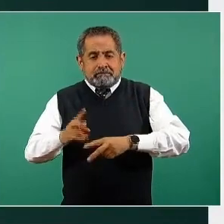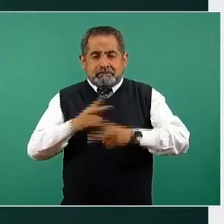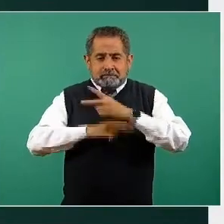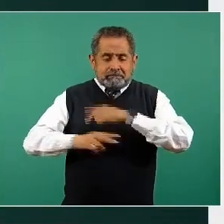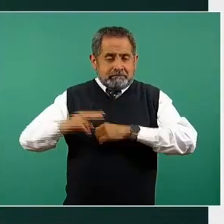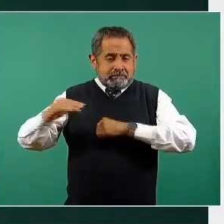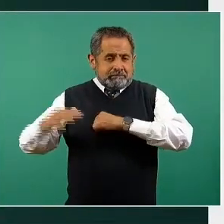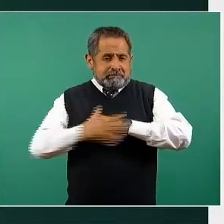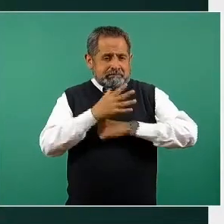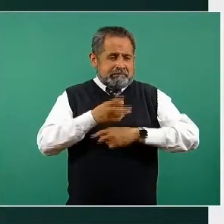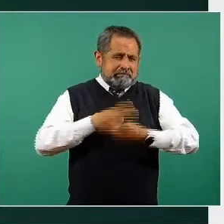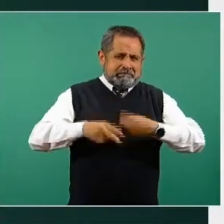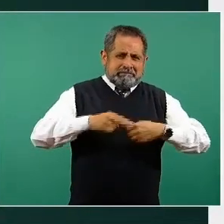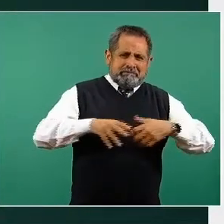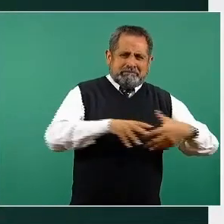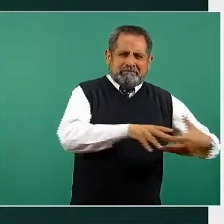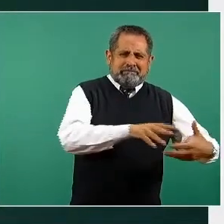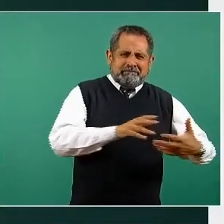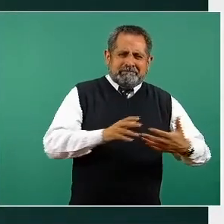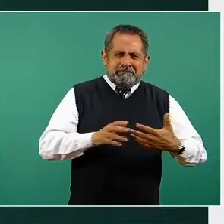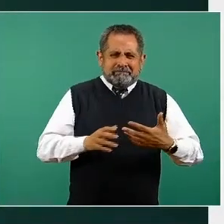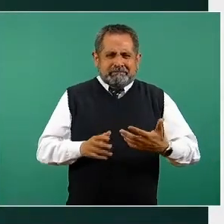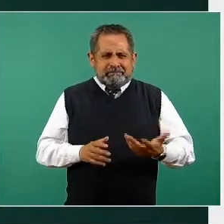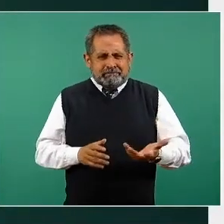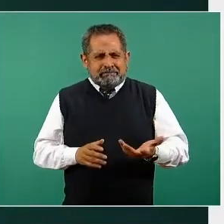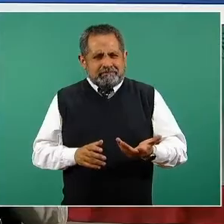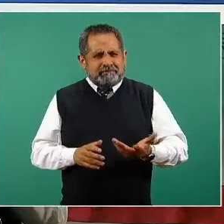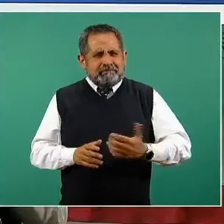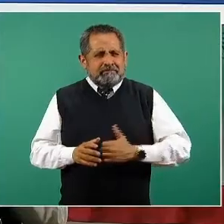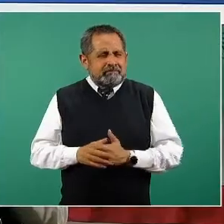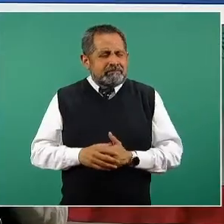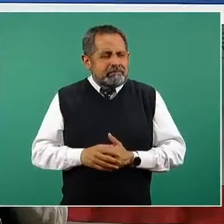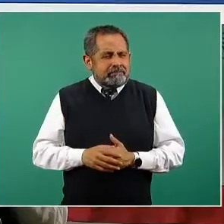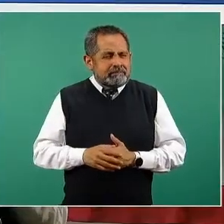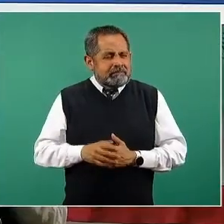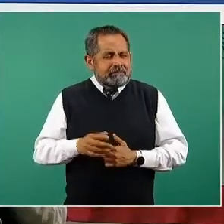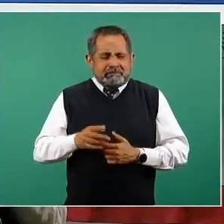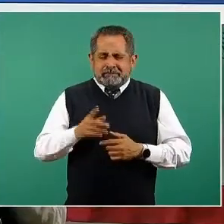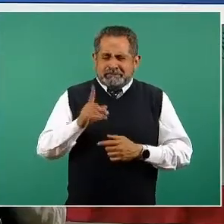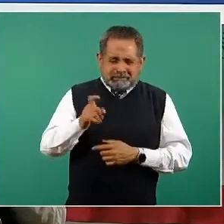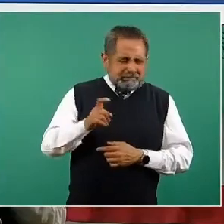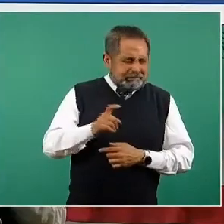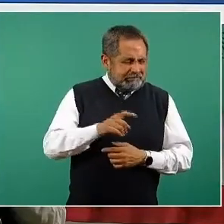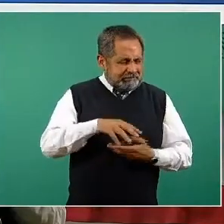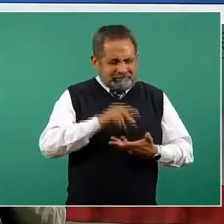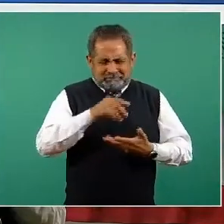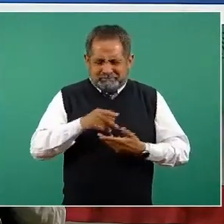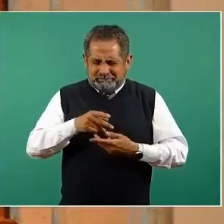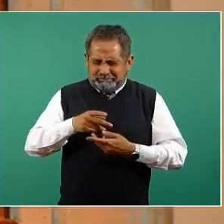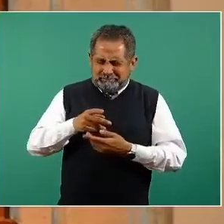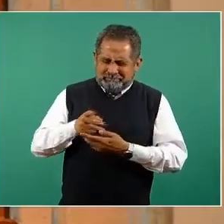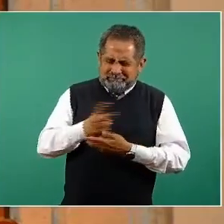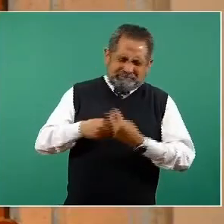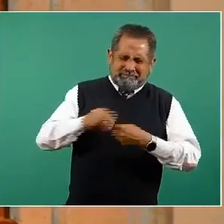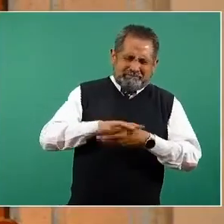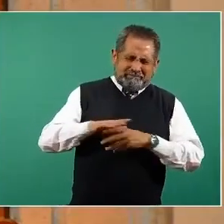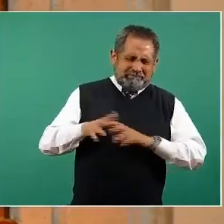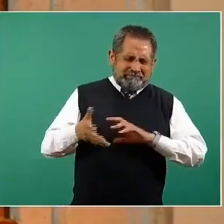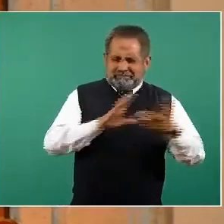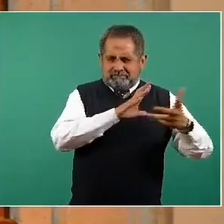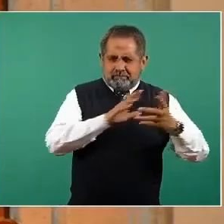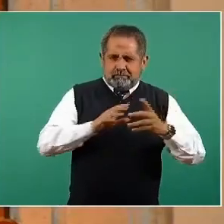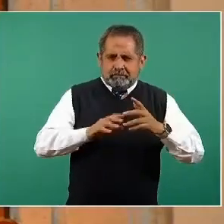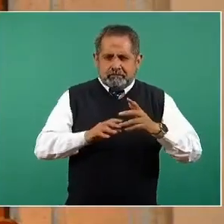nos revuelque, ¿no? Y no es bonito esa sensación de entre la arena y el agua y la revolcada que una ola nos puede dar. Pues